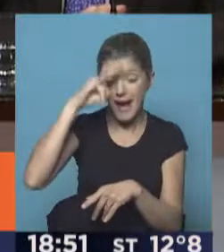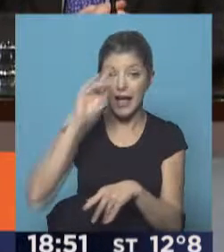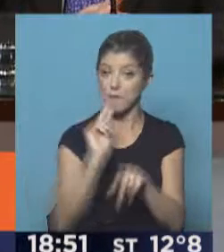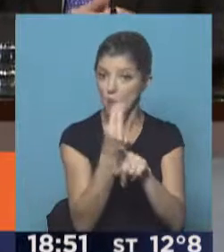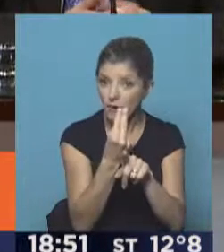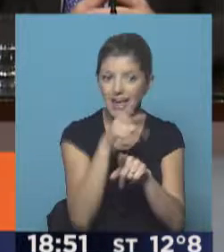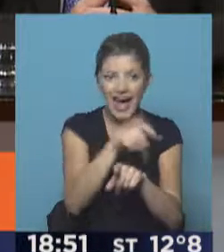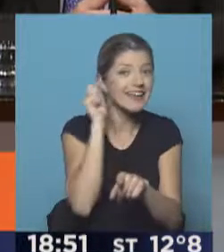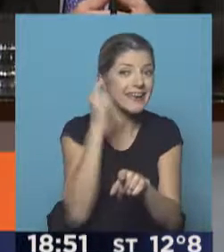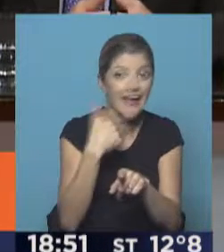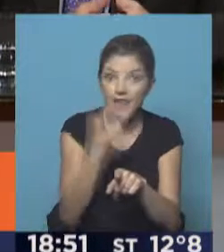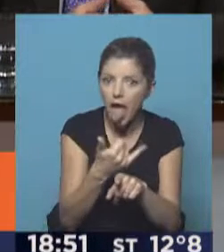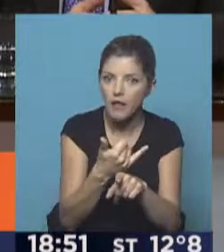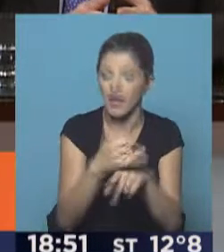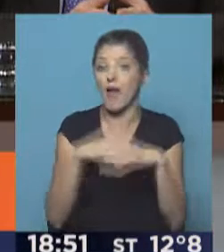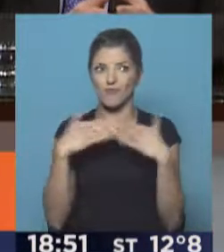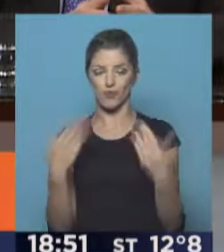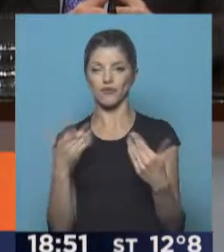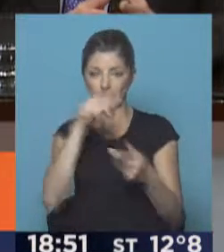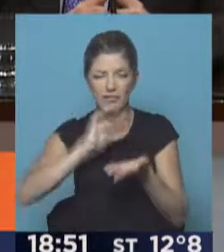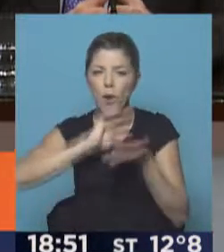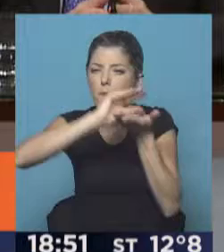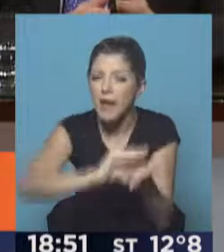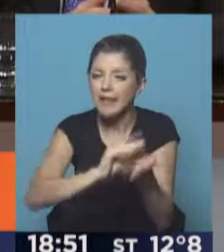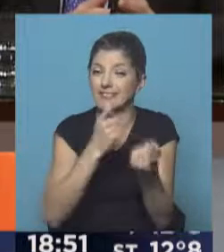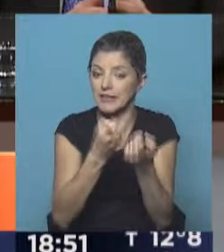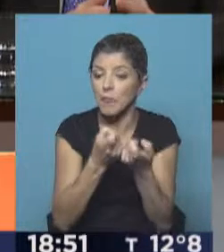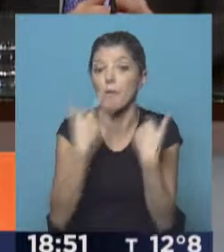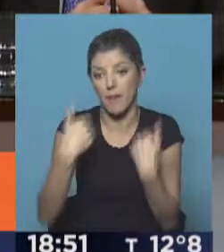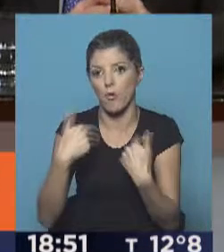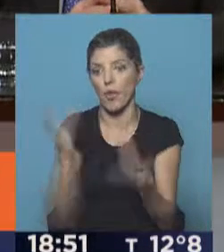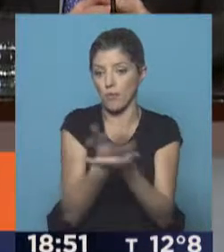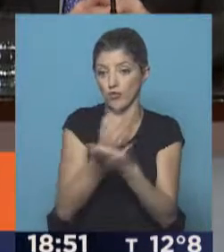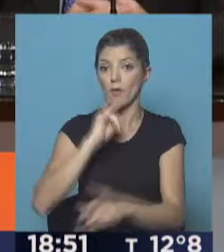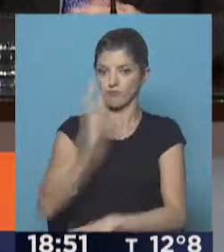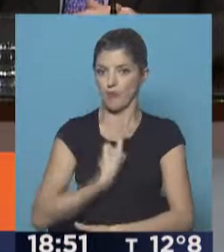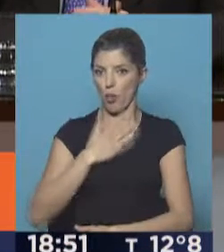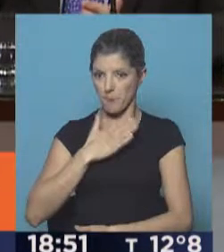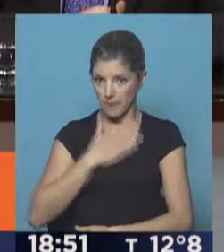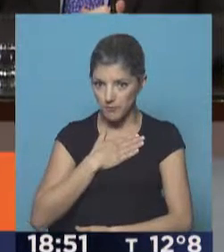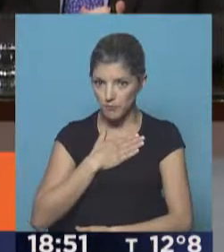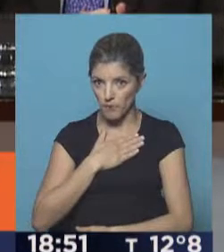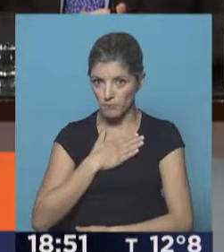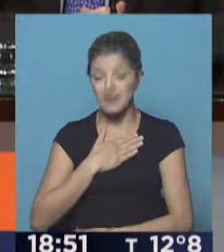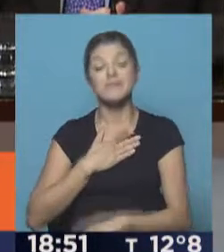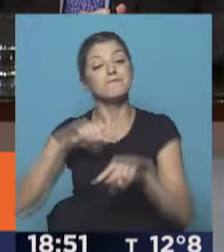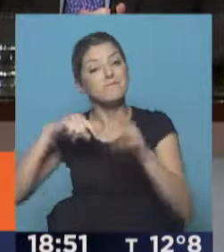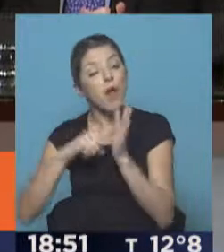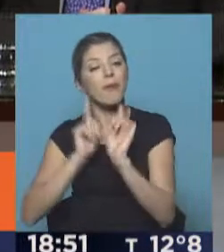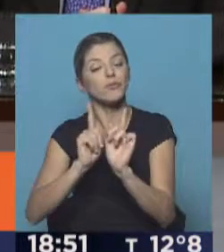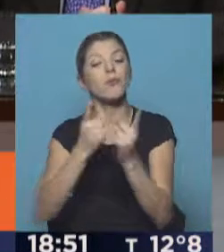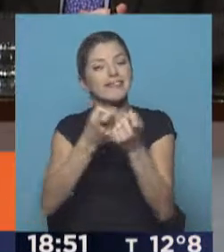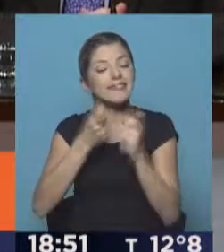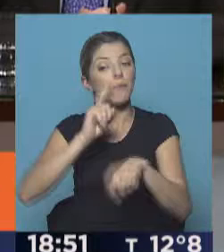un país que tenga mucho más y pueda volver a exportar y volver a ser una herramienta del crecimiento. Pero eso va a llevar un tiempo.